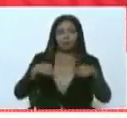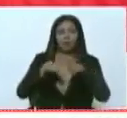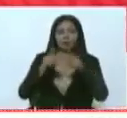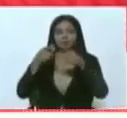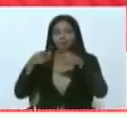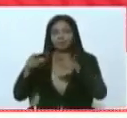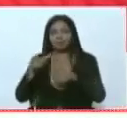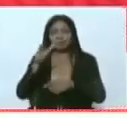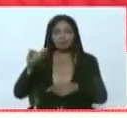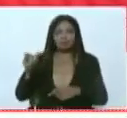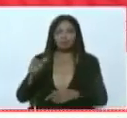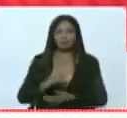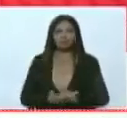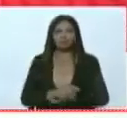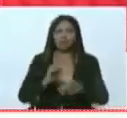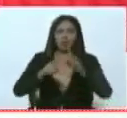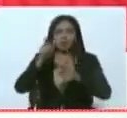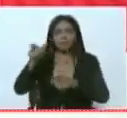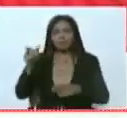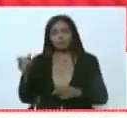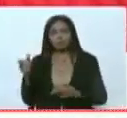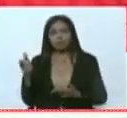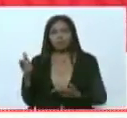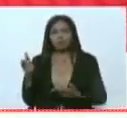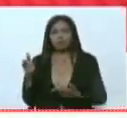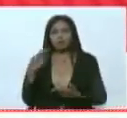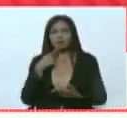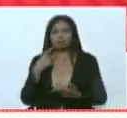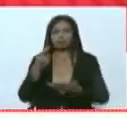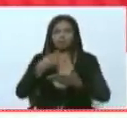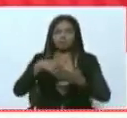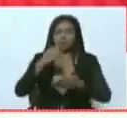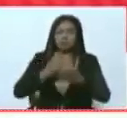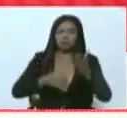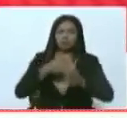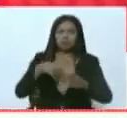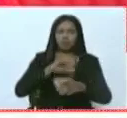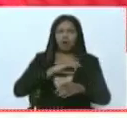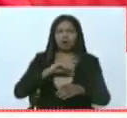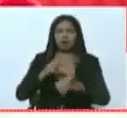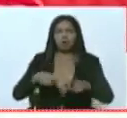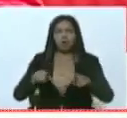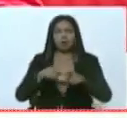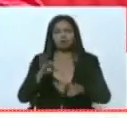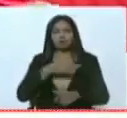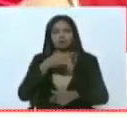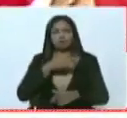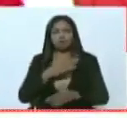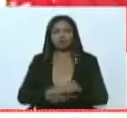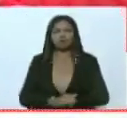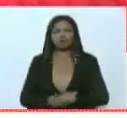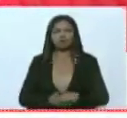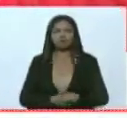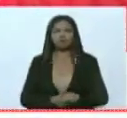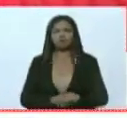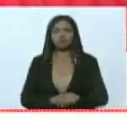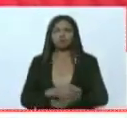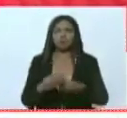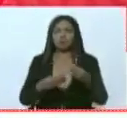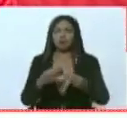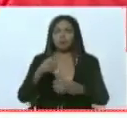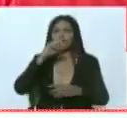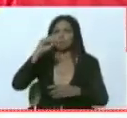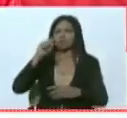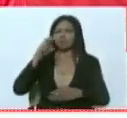diferentes. Alguna gente ha escrito por las redes sociales, y yo lo he leído, cómo es que Maduro